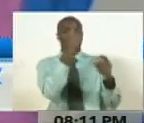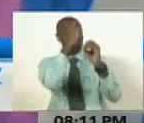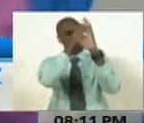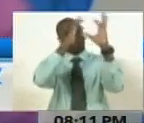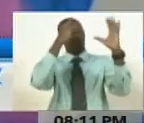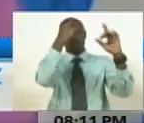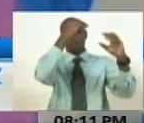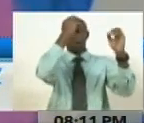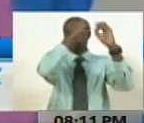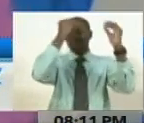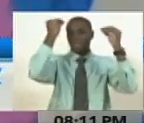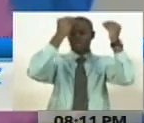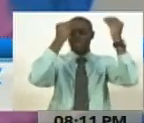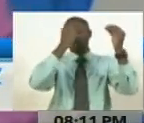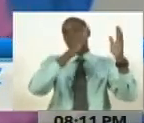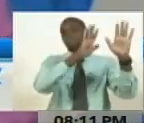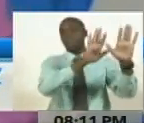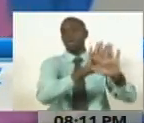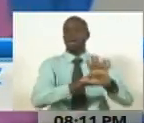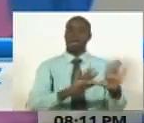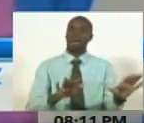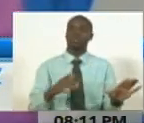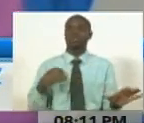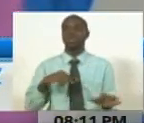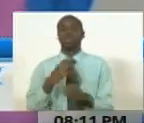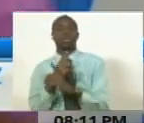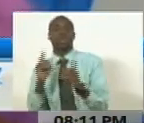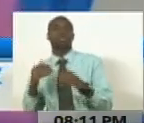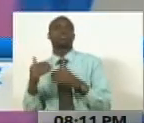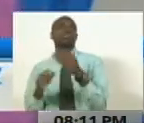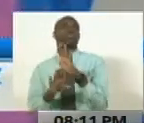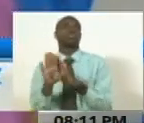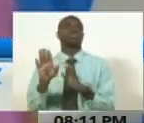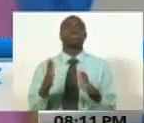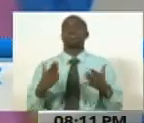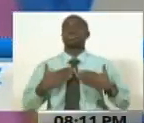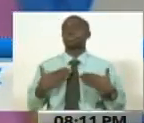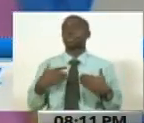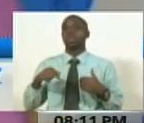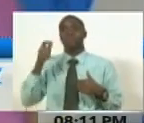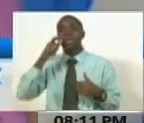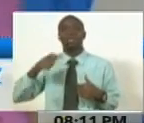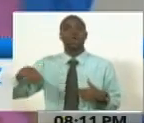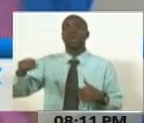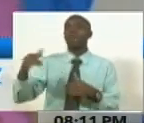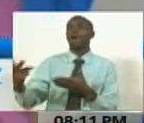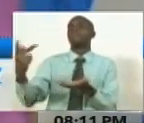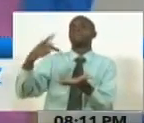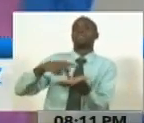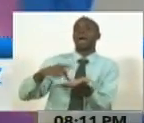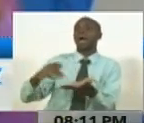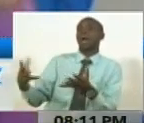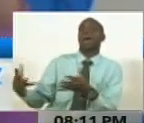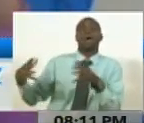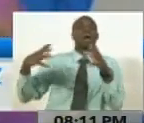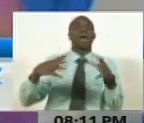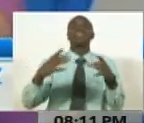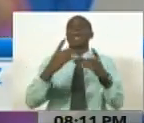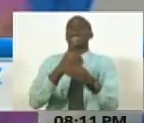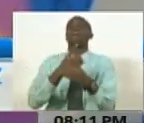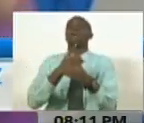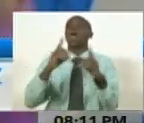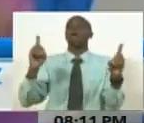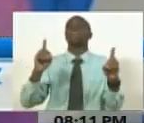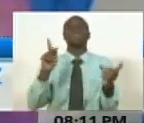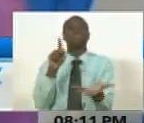ideológicamente, esa democracia de nuestro país, donde el pueblo ejerce participación directamente, es una democracia